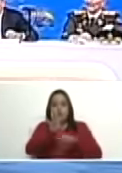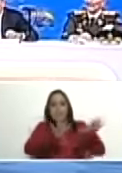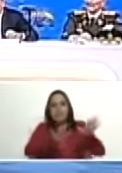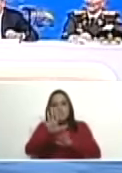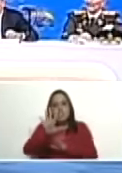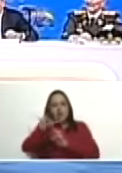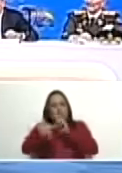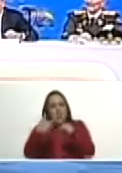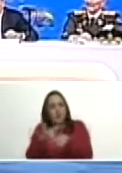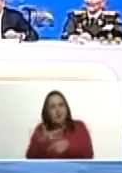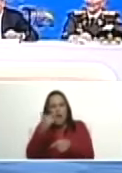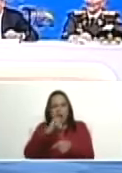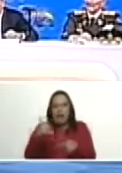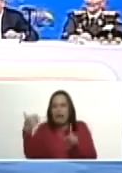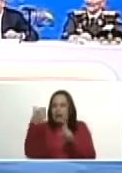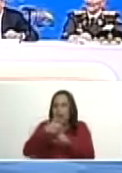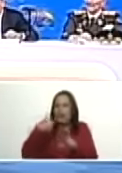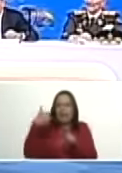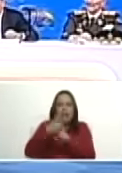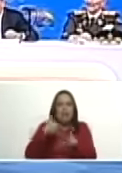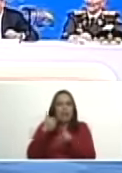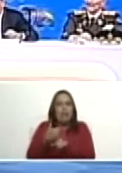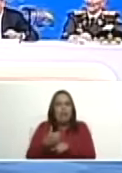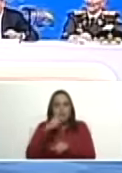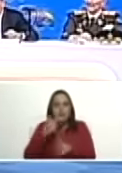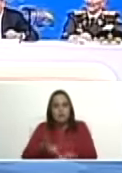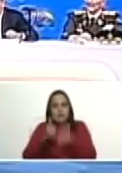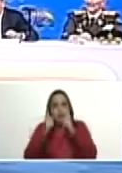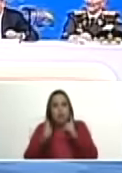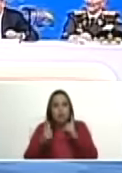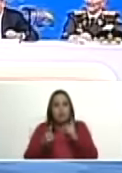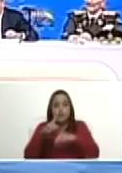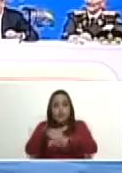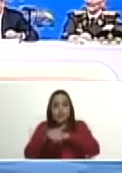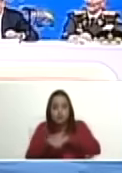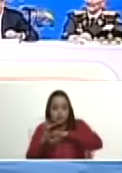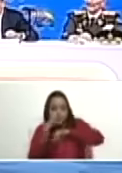agresión, de amenaza, de ocupación ilegal del territorio,